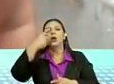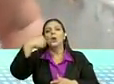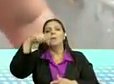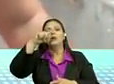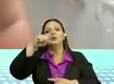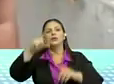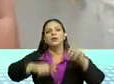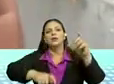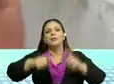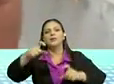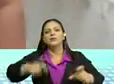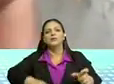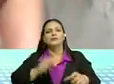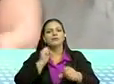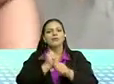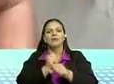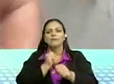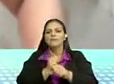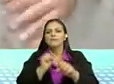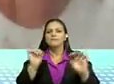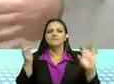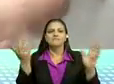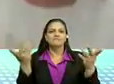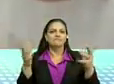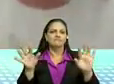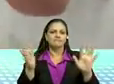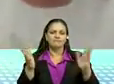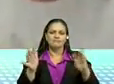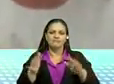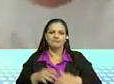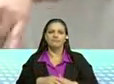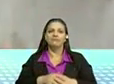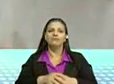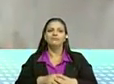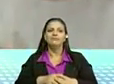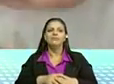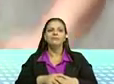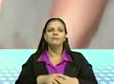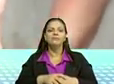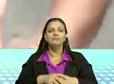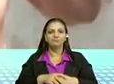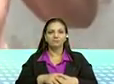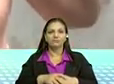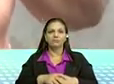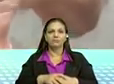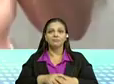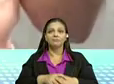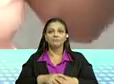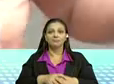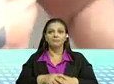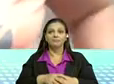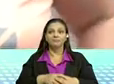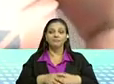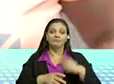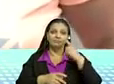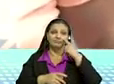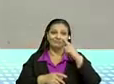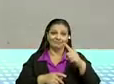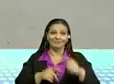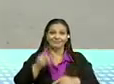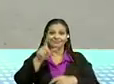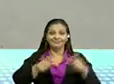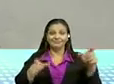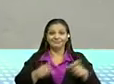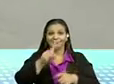ecuatorianos que están sin empleo en el Ecuador. Y aquellos, lamentablemente, como estos 100, se convierten en víctimas